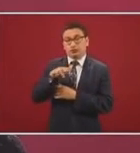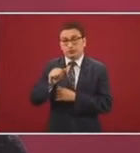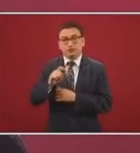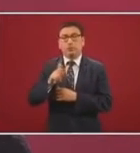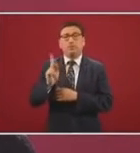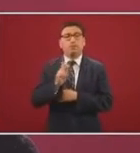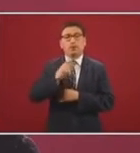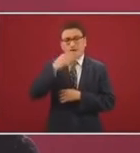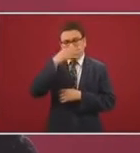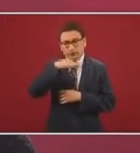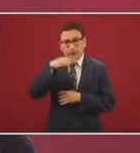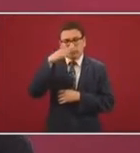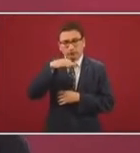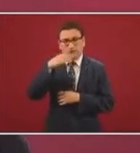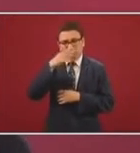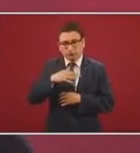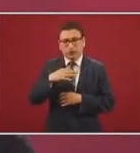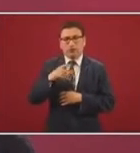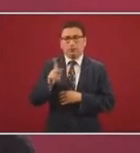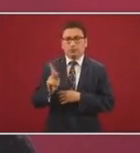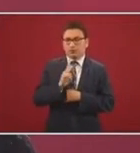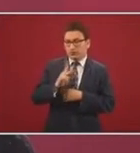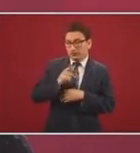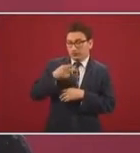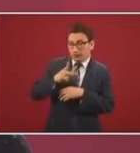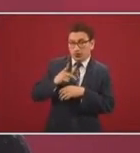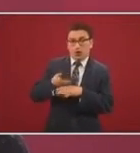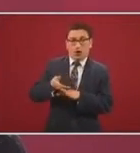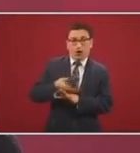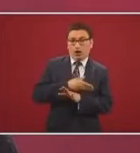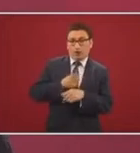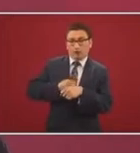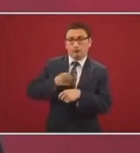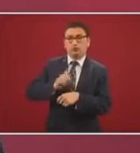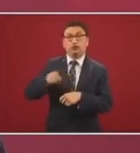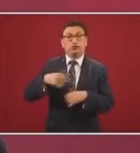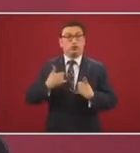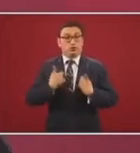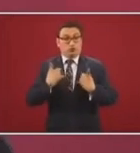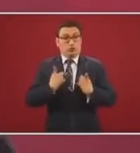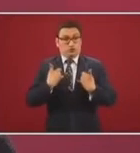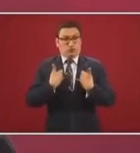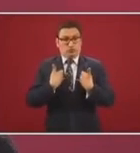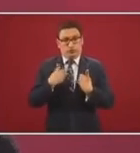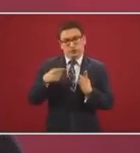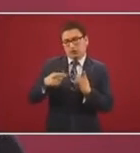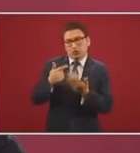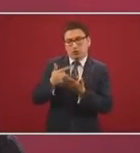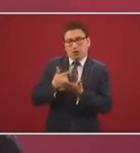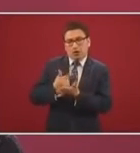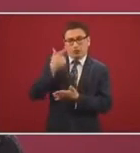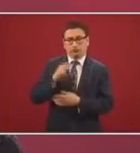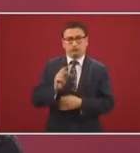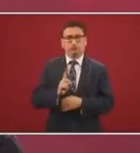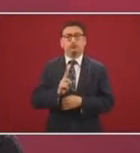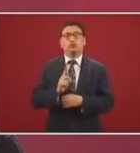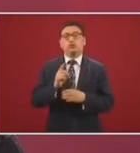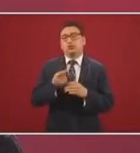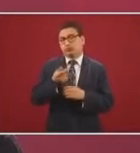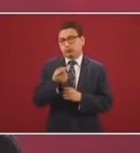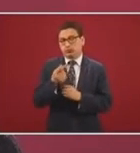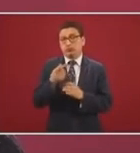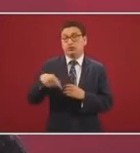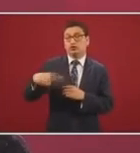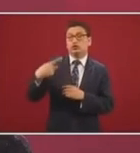Salud. El primer paciente confirmado es un mexicano de 35 años que recientemente viajó a Italia, donde estuvo en contacto con un paciente